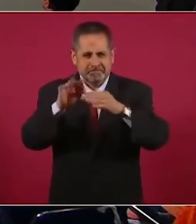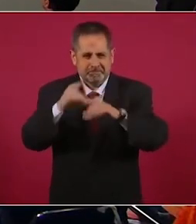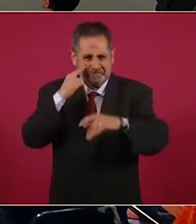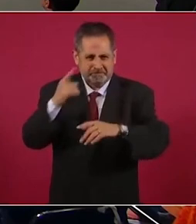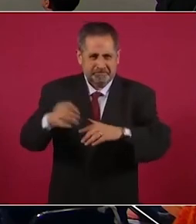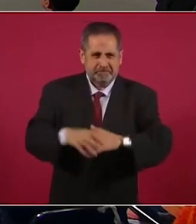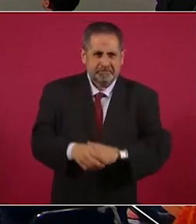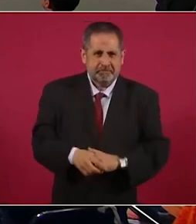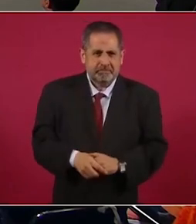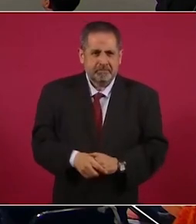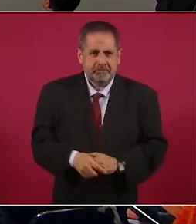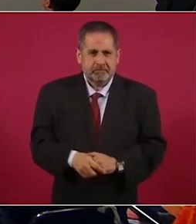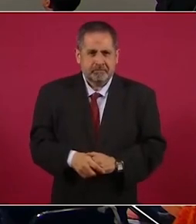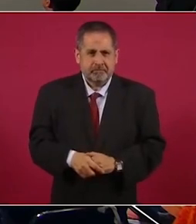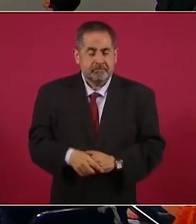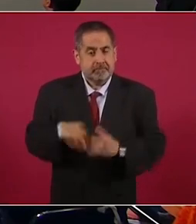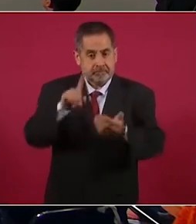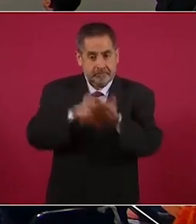Miren, esto está abajo.